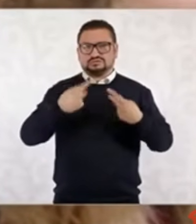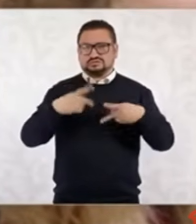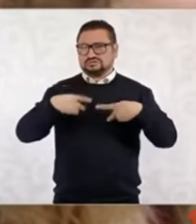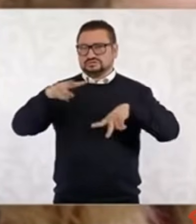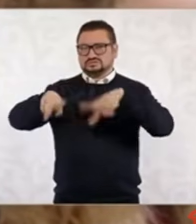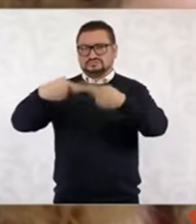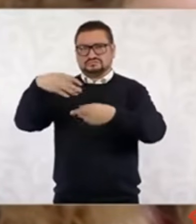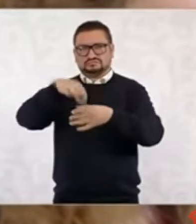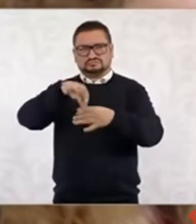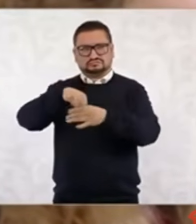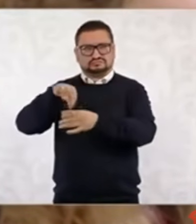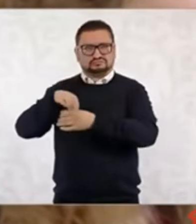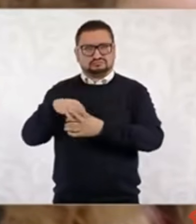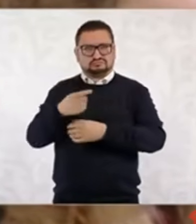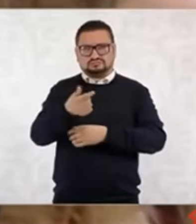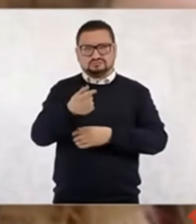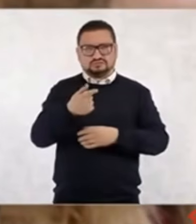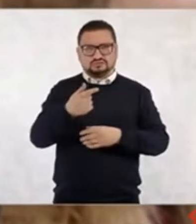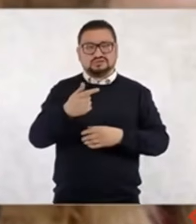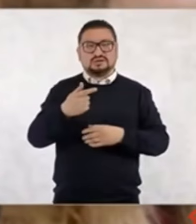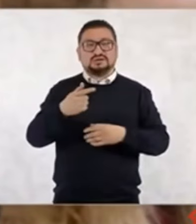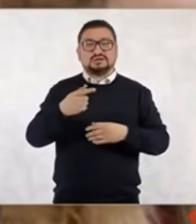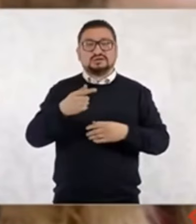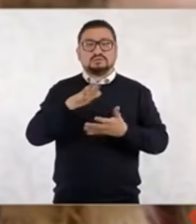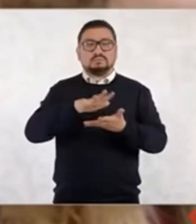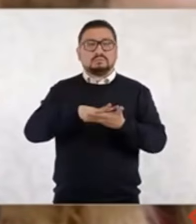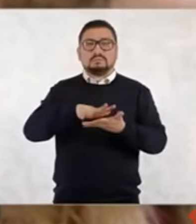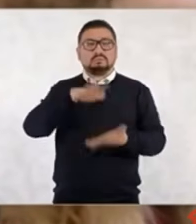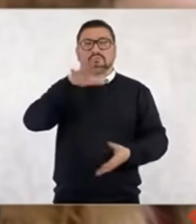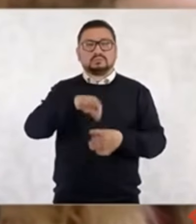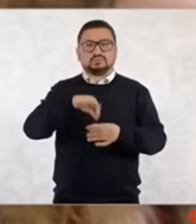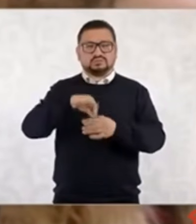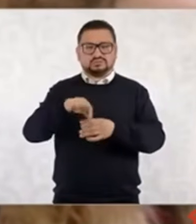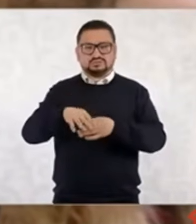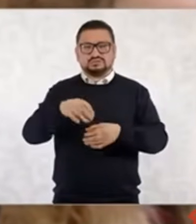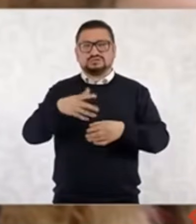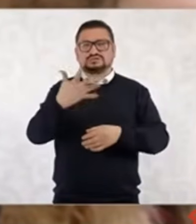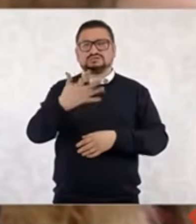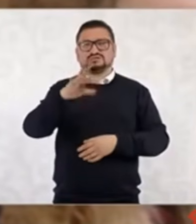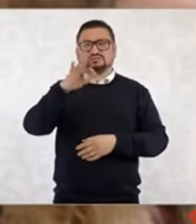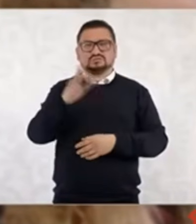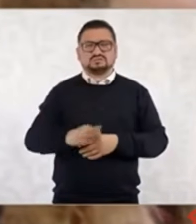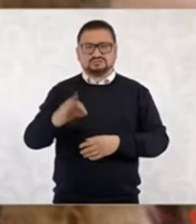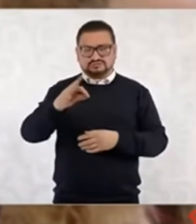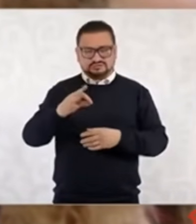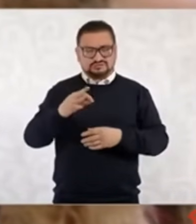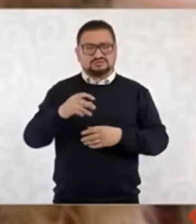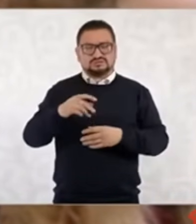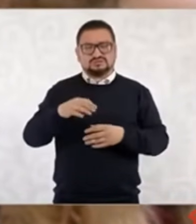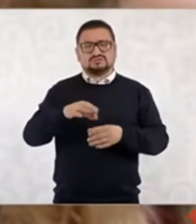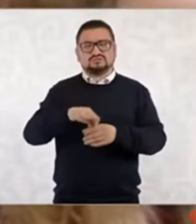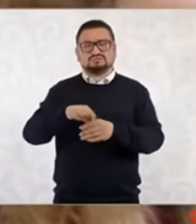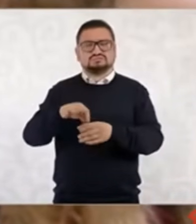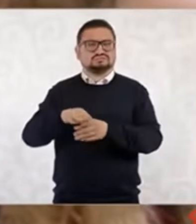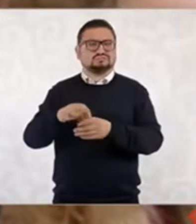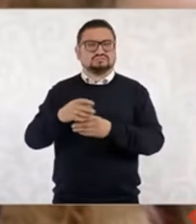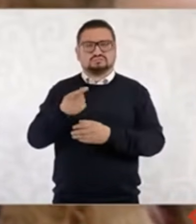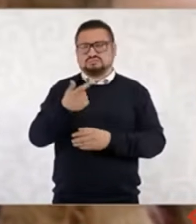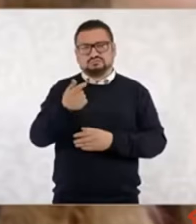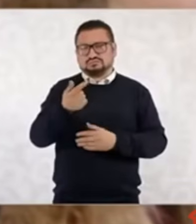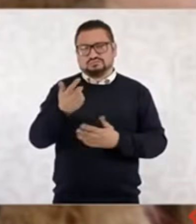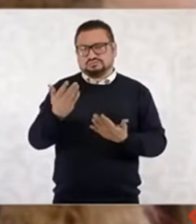las urnas y la ministra que obtuvo la mayor cantidad de votos fue el 5% del padrón electoral, es decir, muy